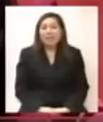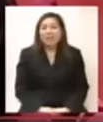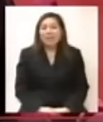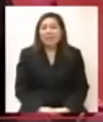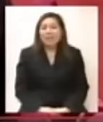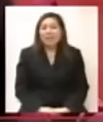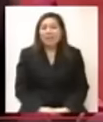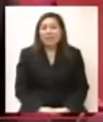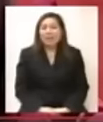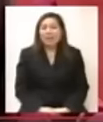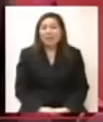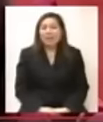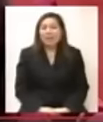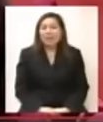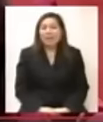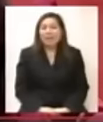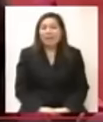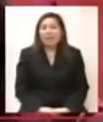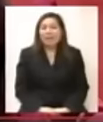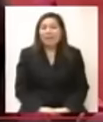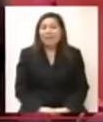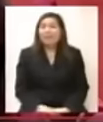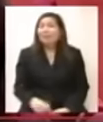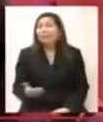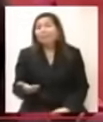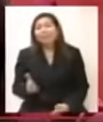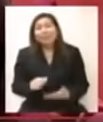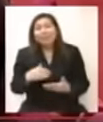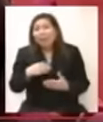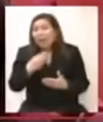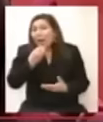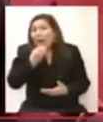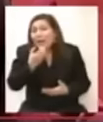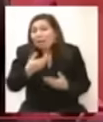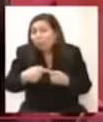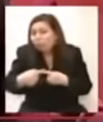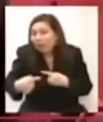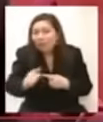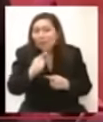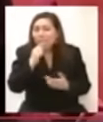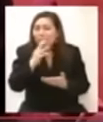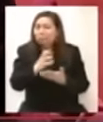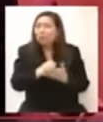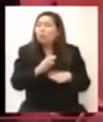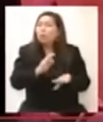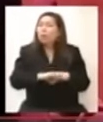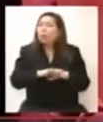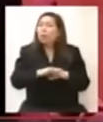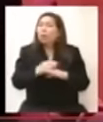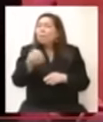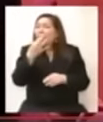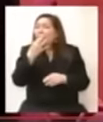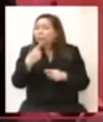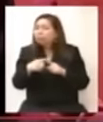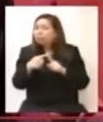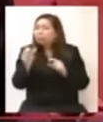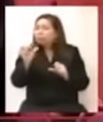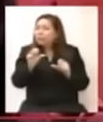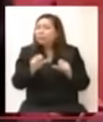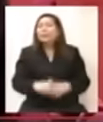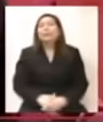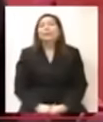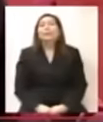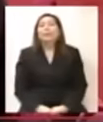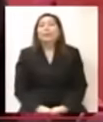tocar todos porque mis colegas tienen que también hacer uso de la palabra el tema de las medicinas y en el tema de